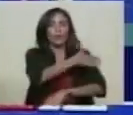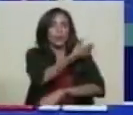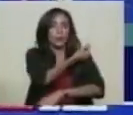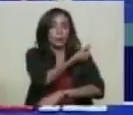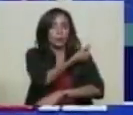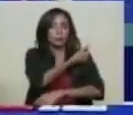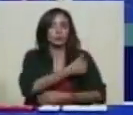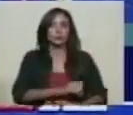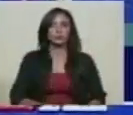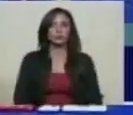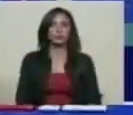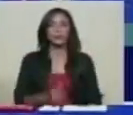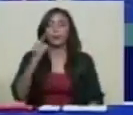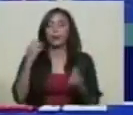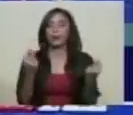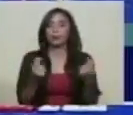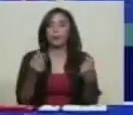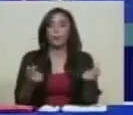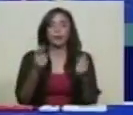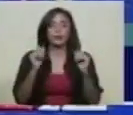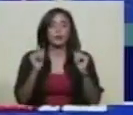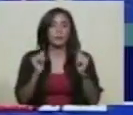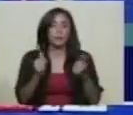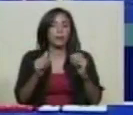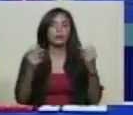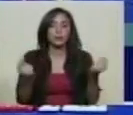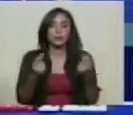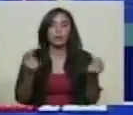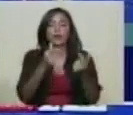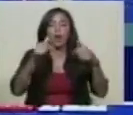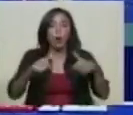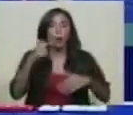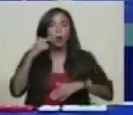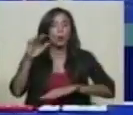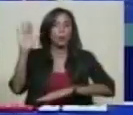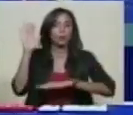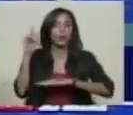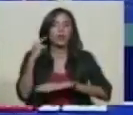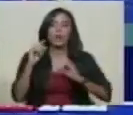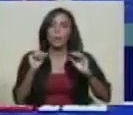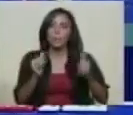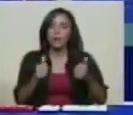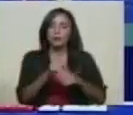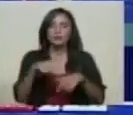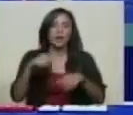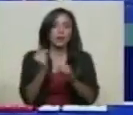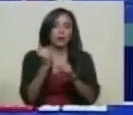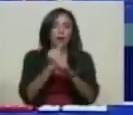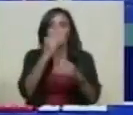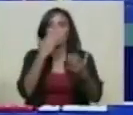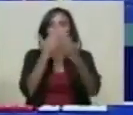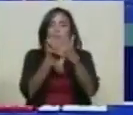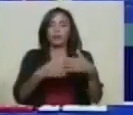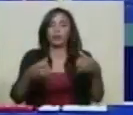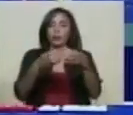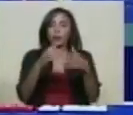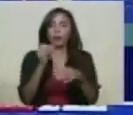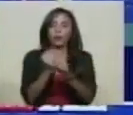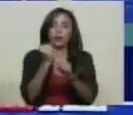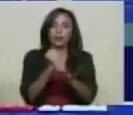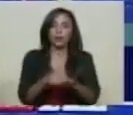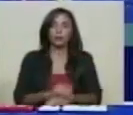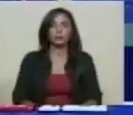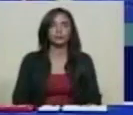para que se activen, sean juramentadas el día de hoy y se activen al frente de las dinámicas de